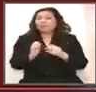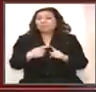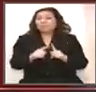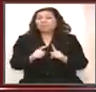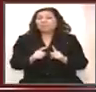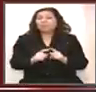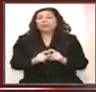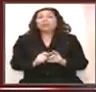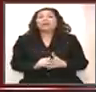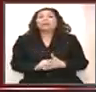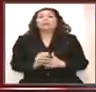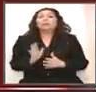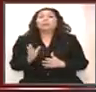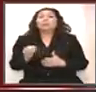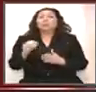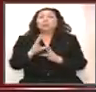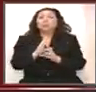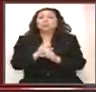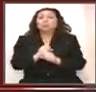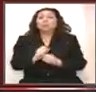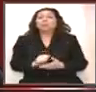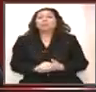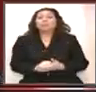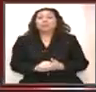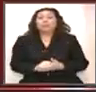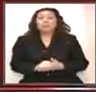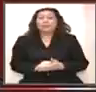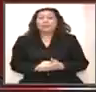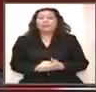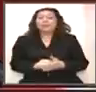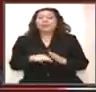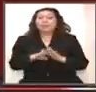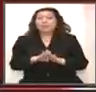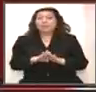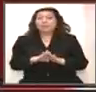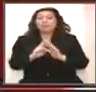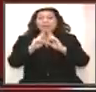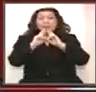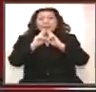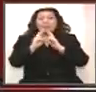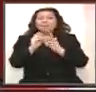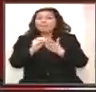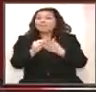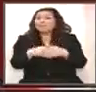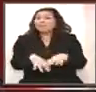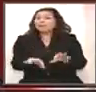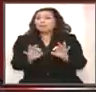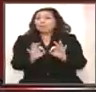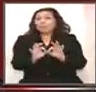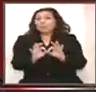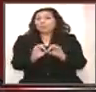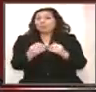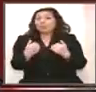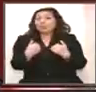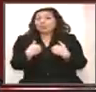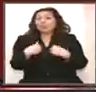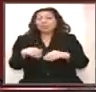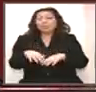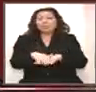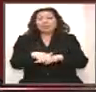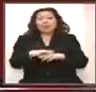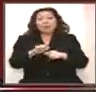permitirán mapear su cumplimiento. Dentro de los resultados más emblemáticos que han tenido los